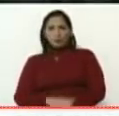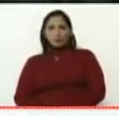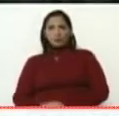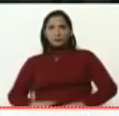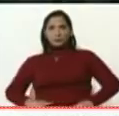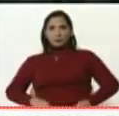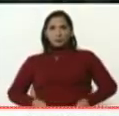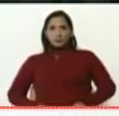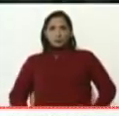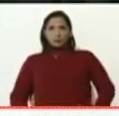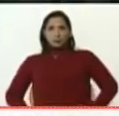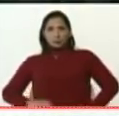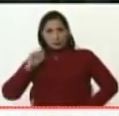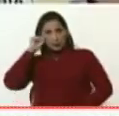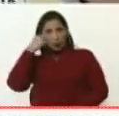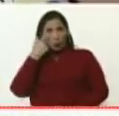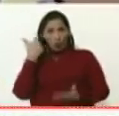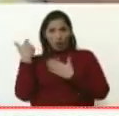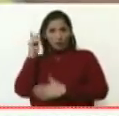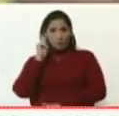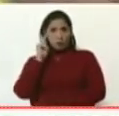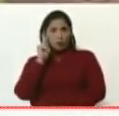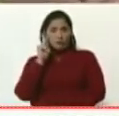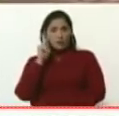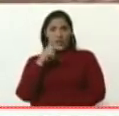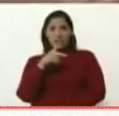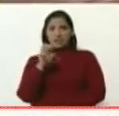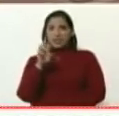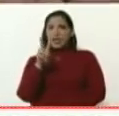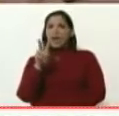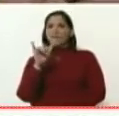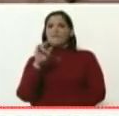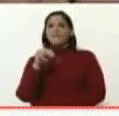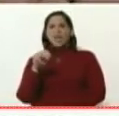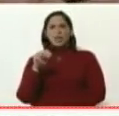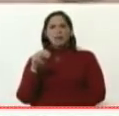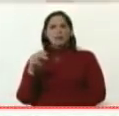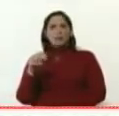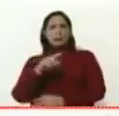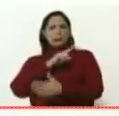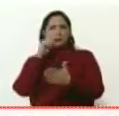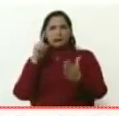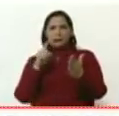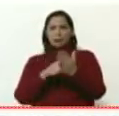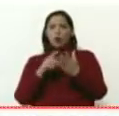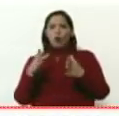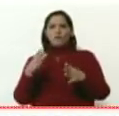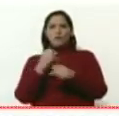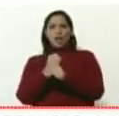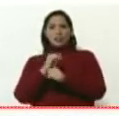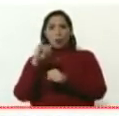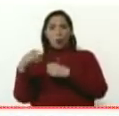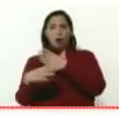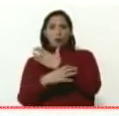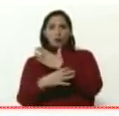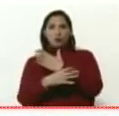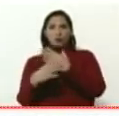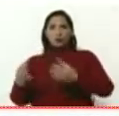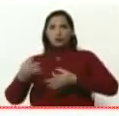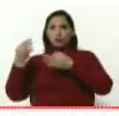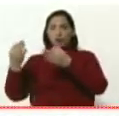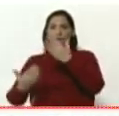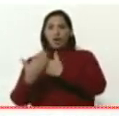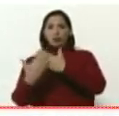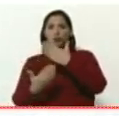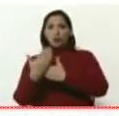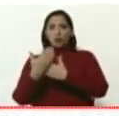¿Se acuerdan de este prócer, Kevin Rojas, de absoluta confianza de Juancito Alimaña, que presentaba facturas falsas de